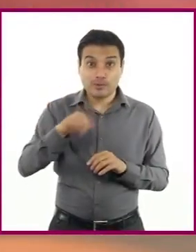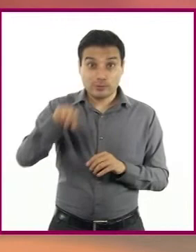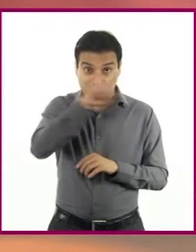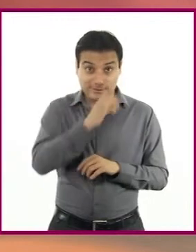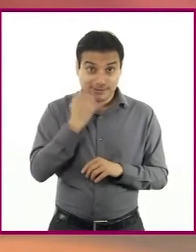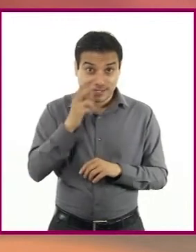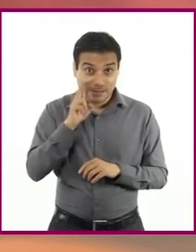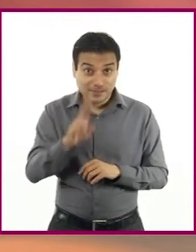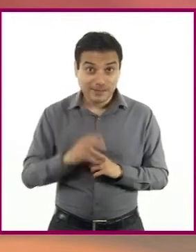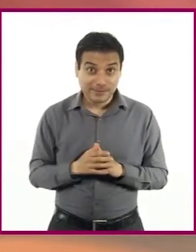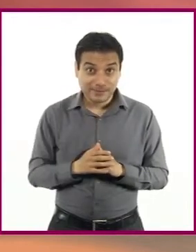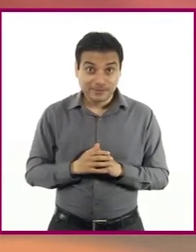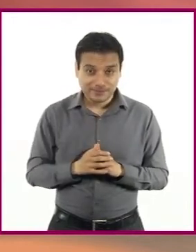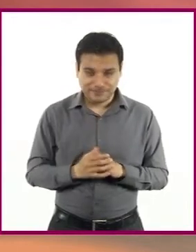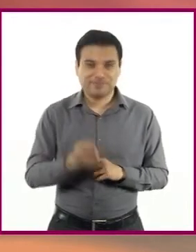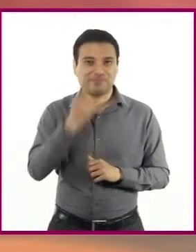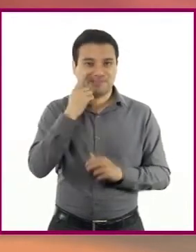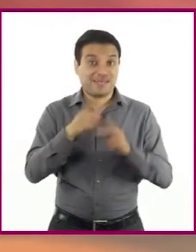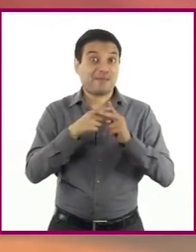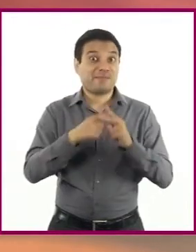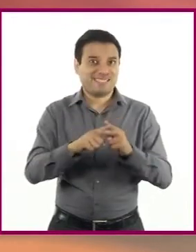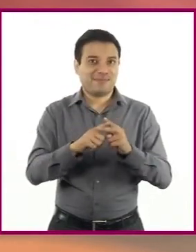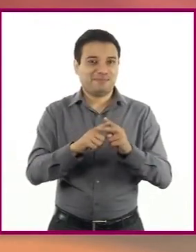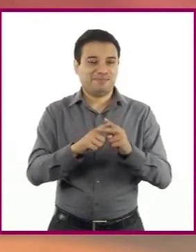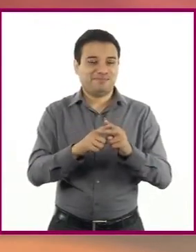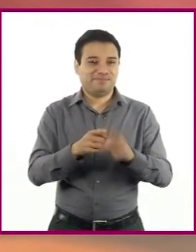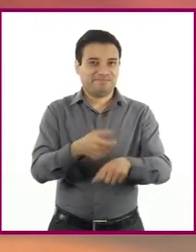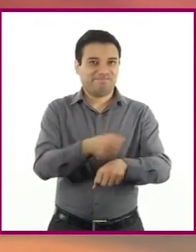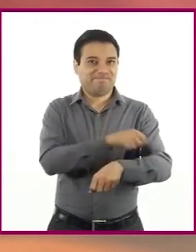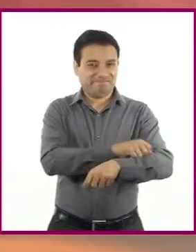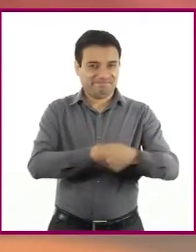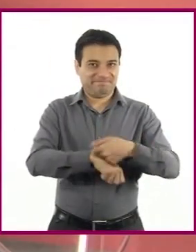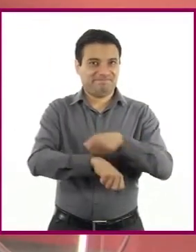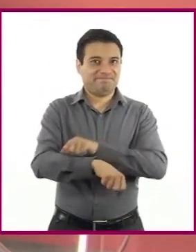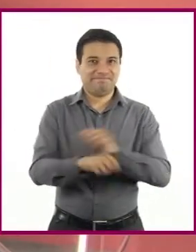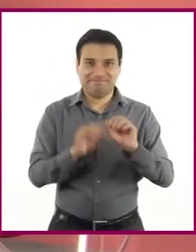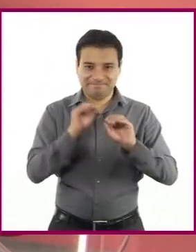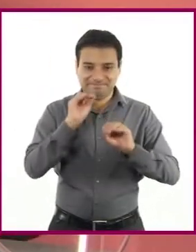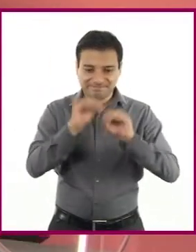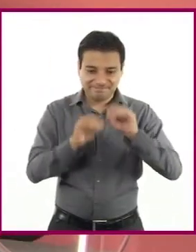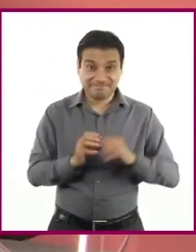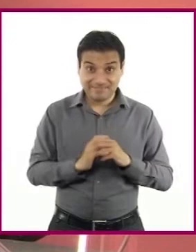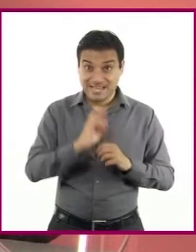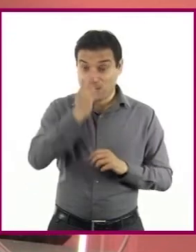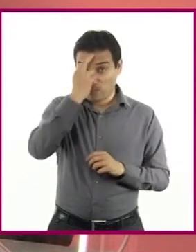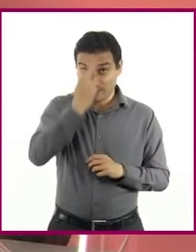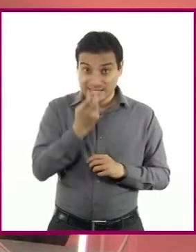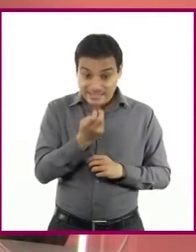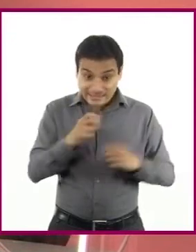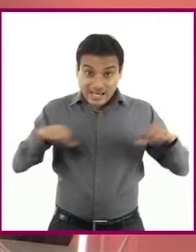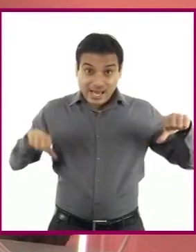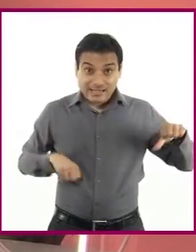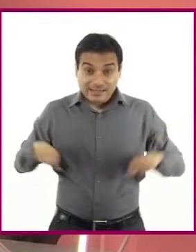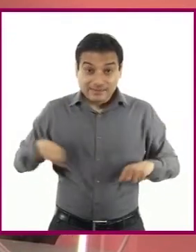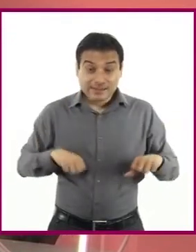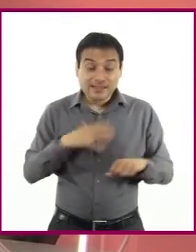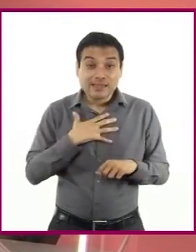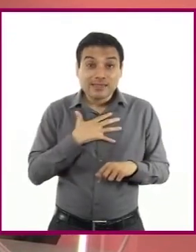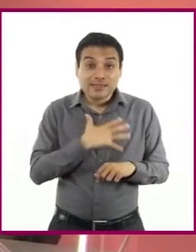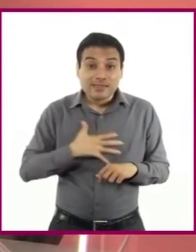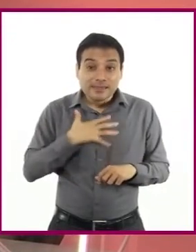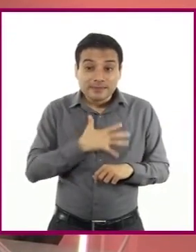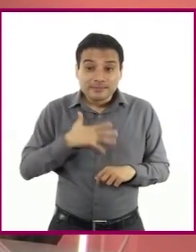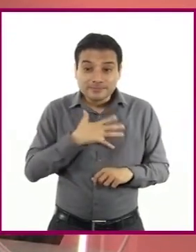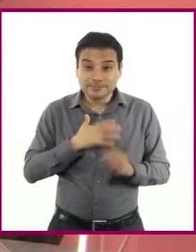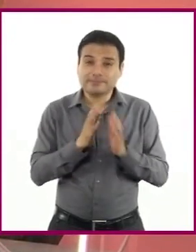reacción? Entonces, manos a la obra. Tengan presente que este tipo de actividades experimentales